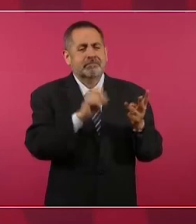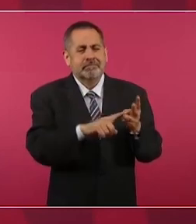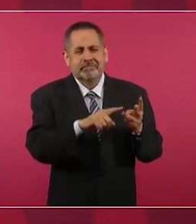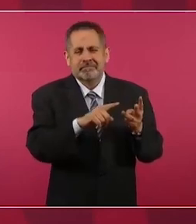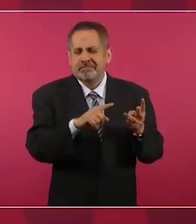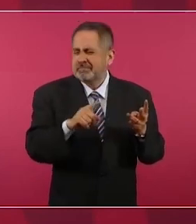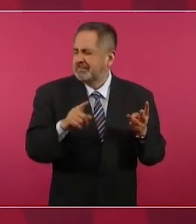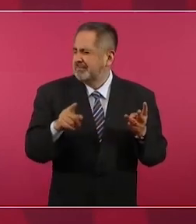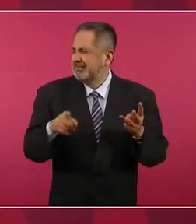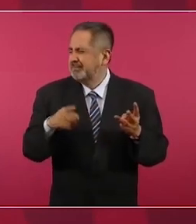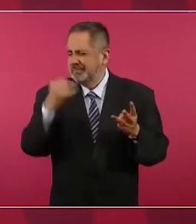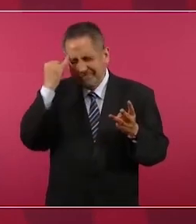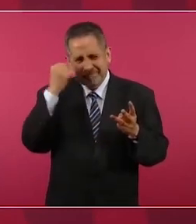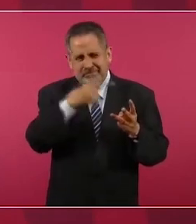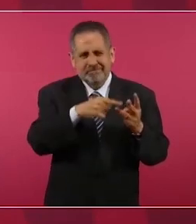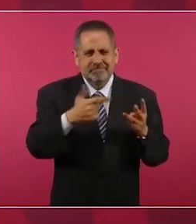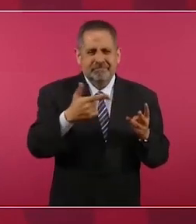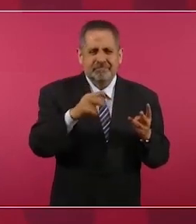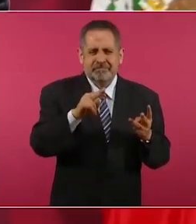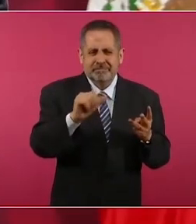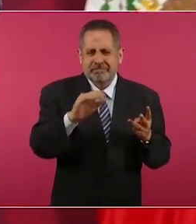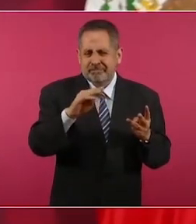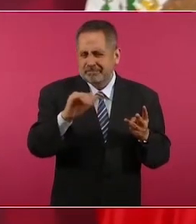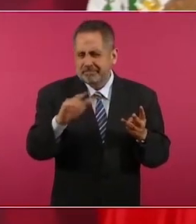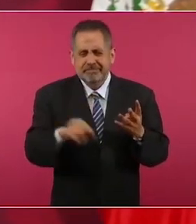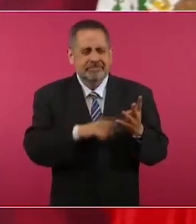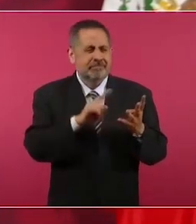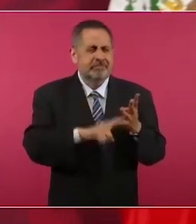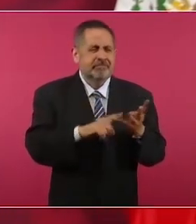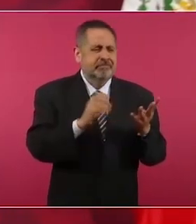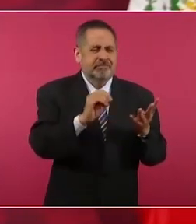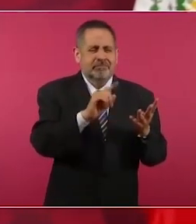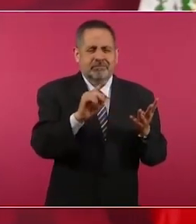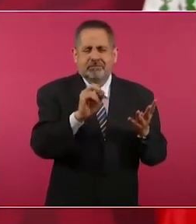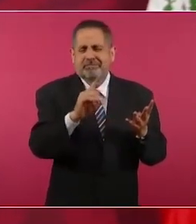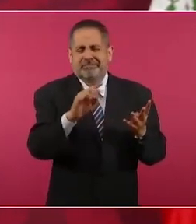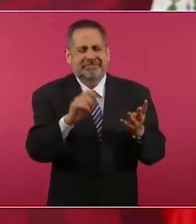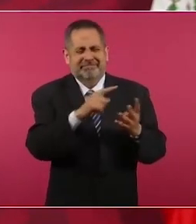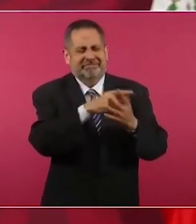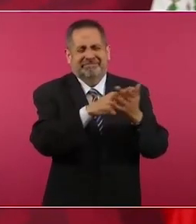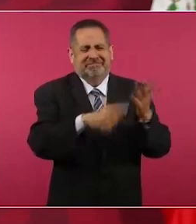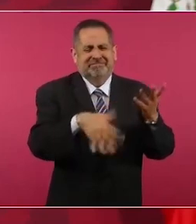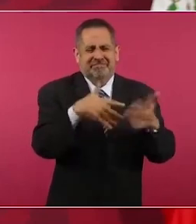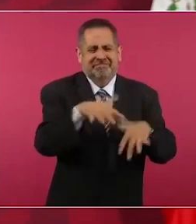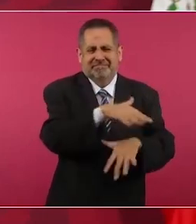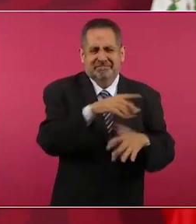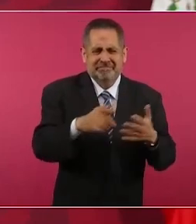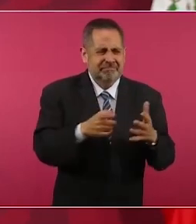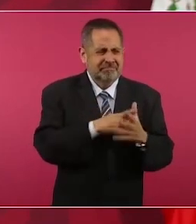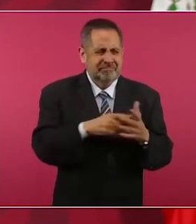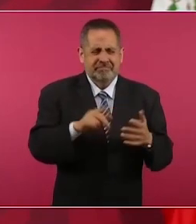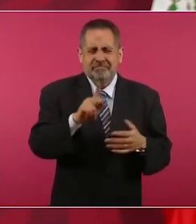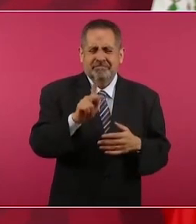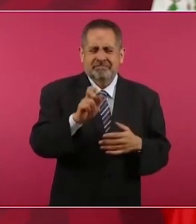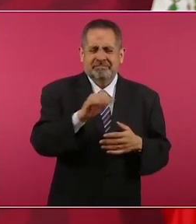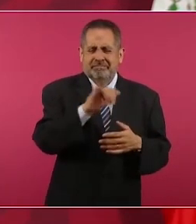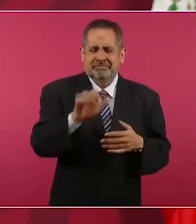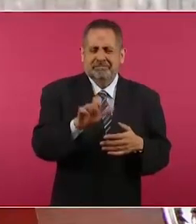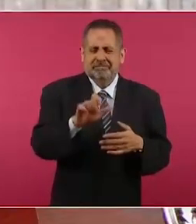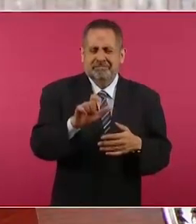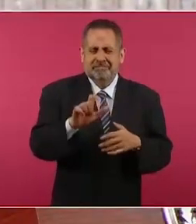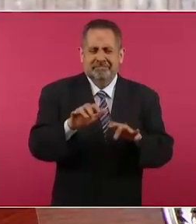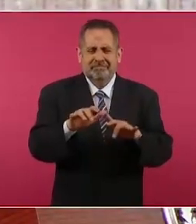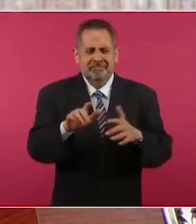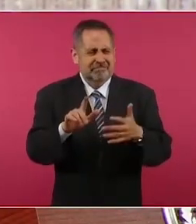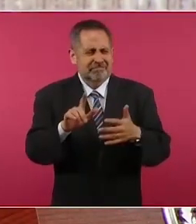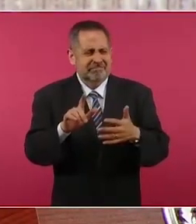o el plan Guacamaya, o el plan Zopilote, o el Pejelic.